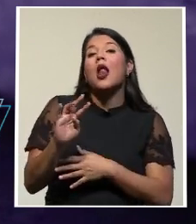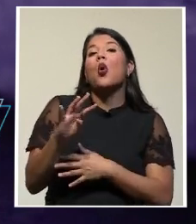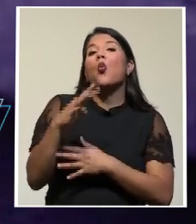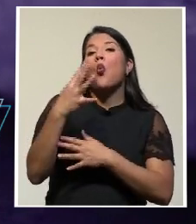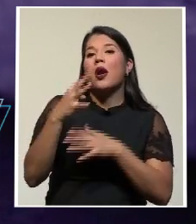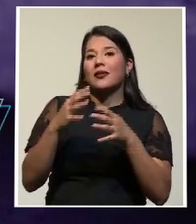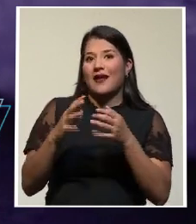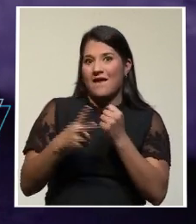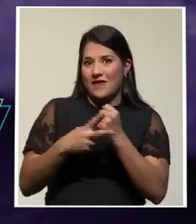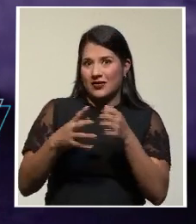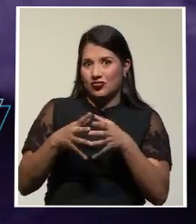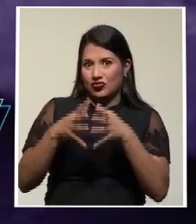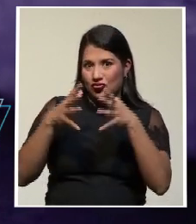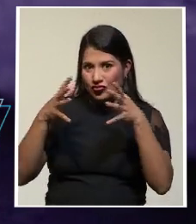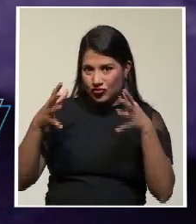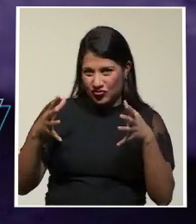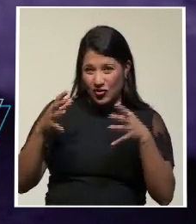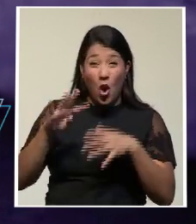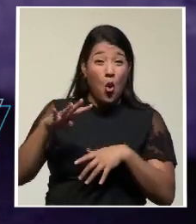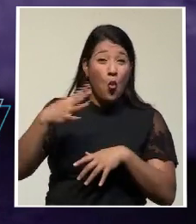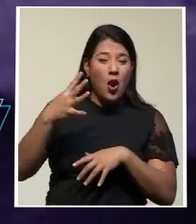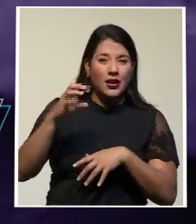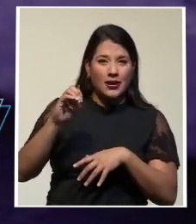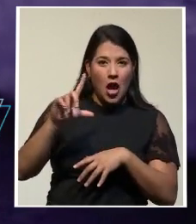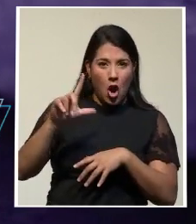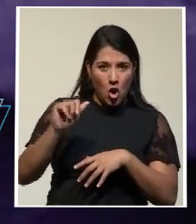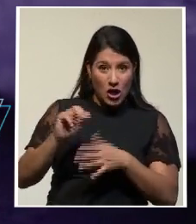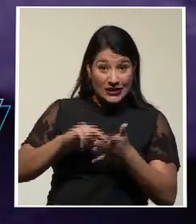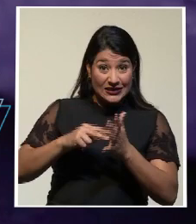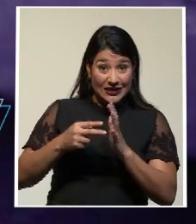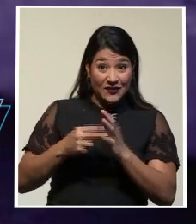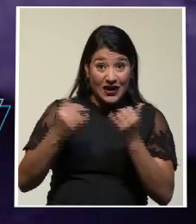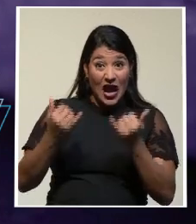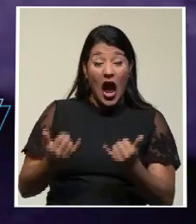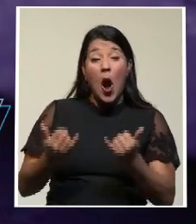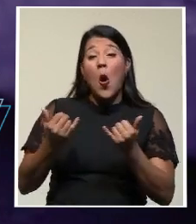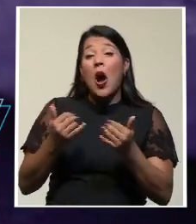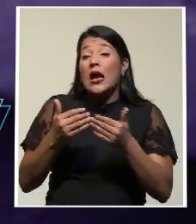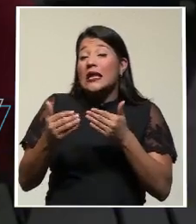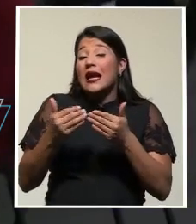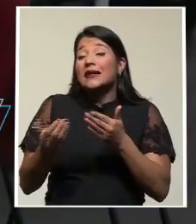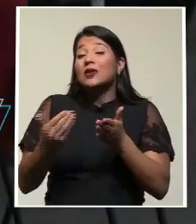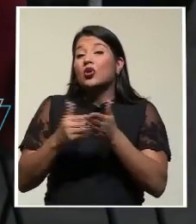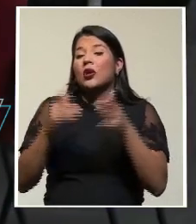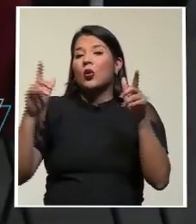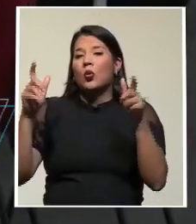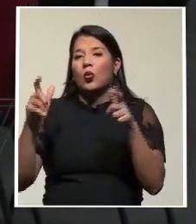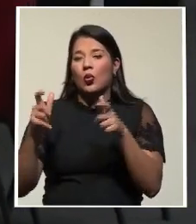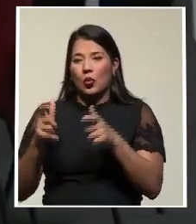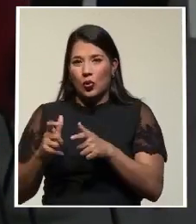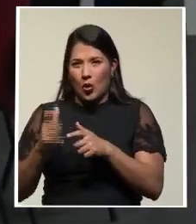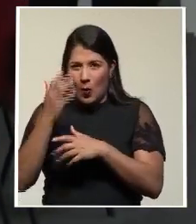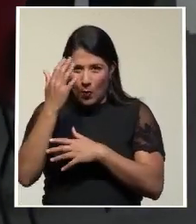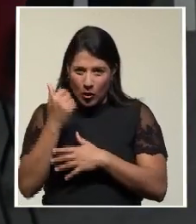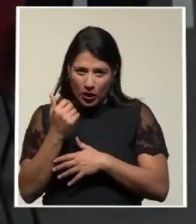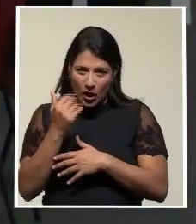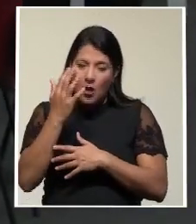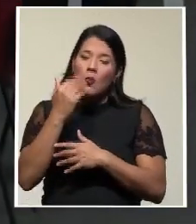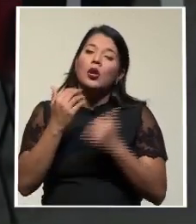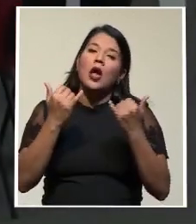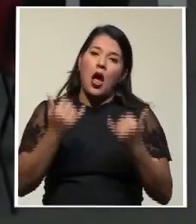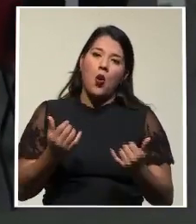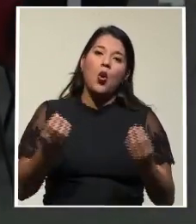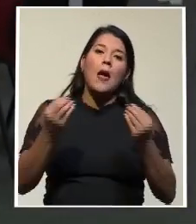bien el número de casos va a empezar a disminuir. ¿Por qué? Bueno, en parte por la ampliación en los horarios para